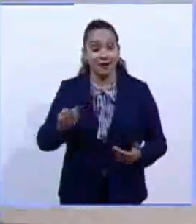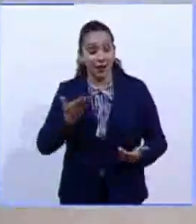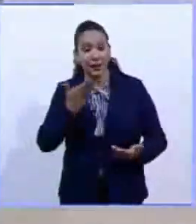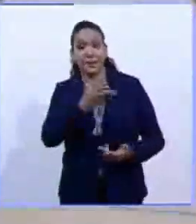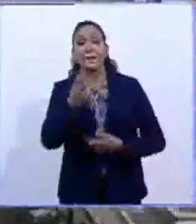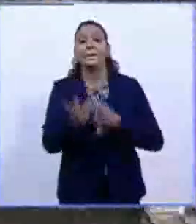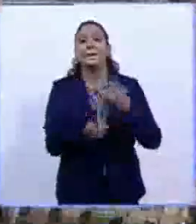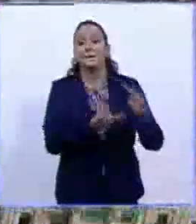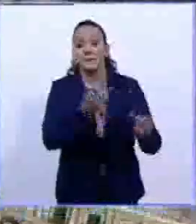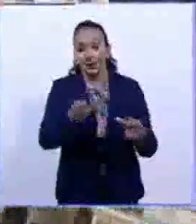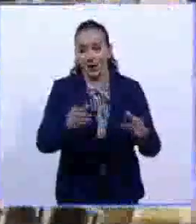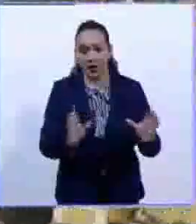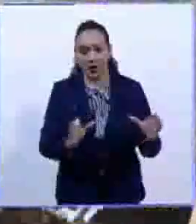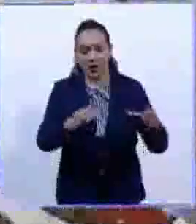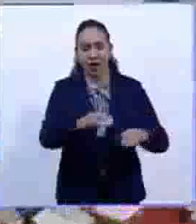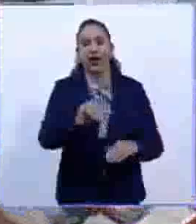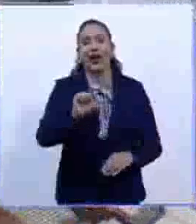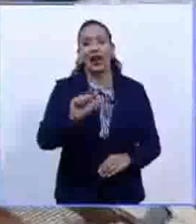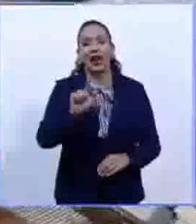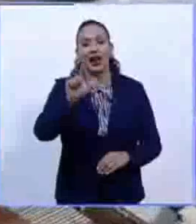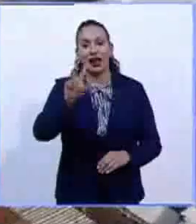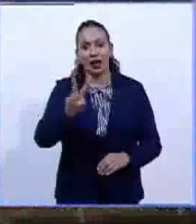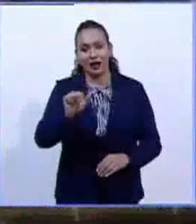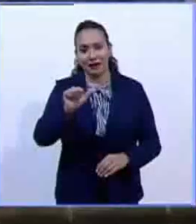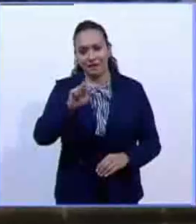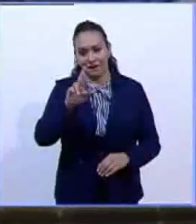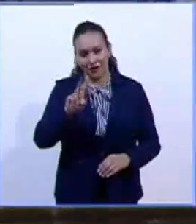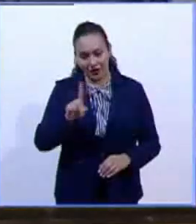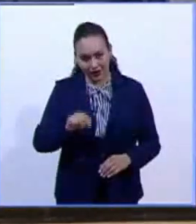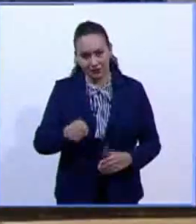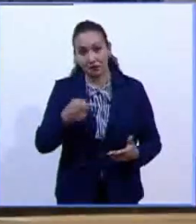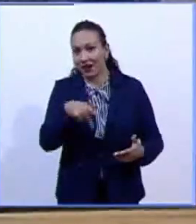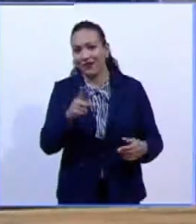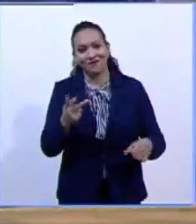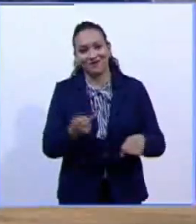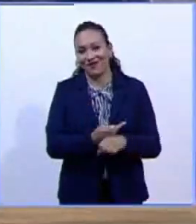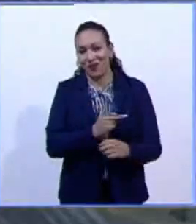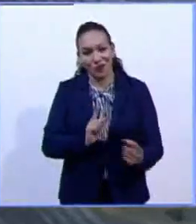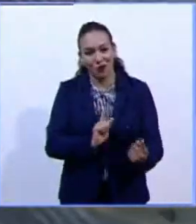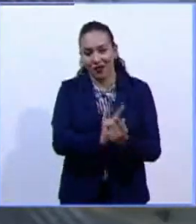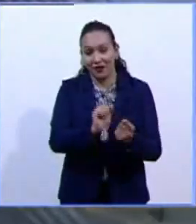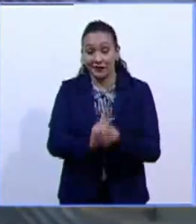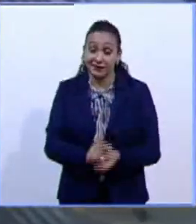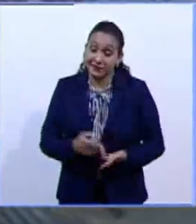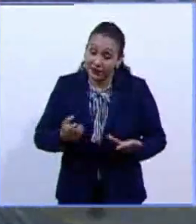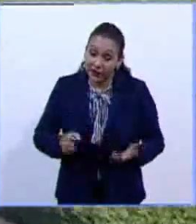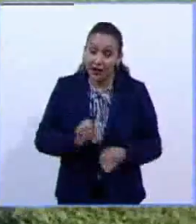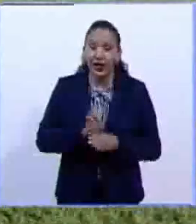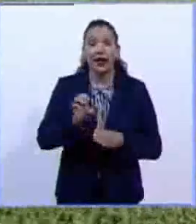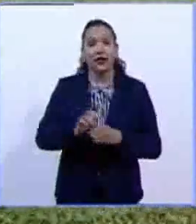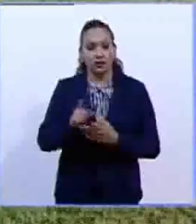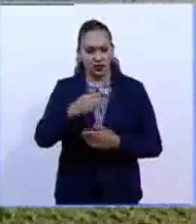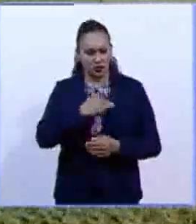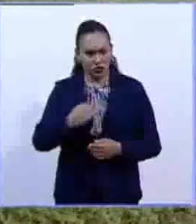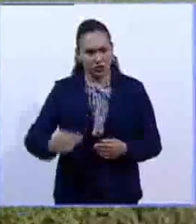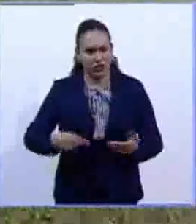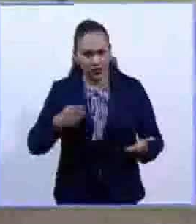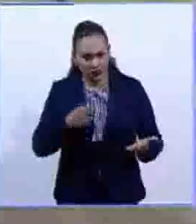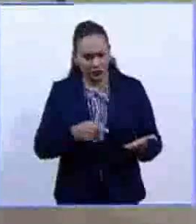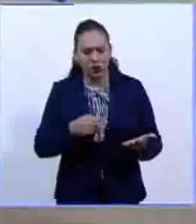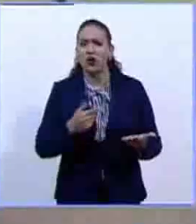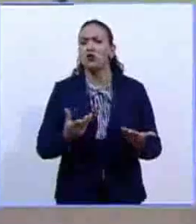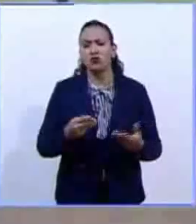Álvarez, lo que no aconteció. Se añade en ese sentido que, pues el Pleno aclaró que si bien el ayuntamiento actor no impugnó el